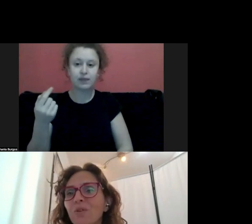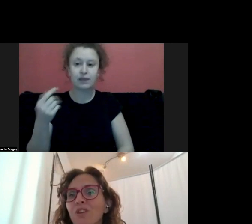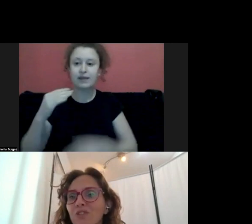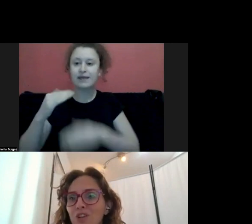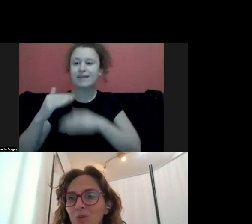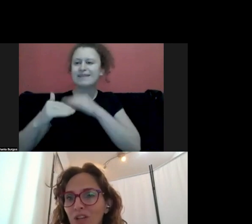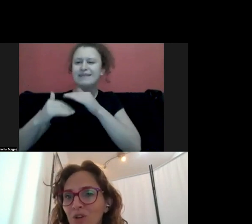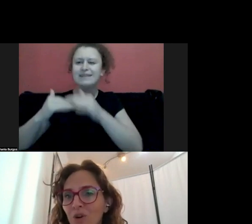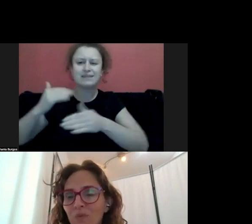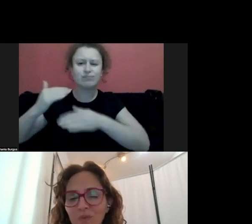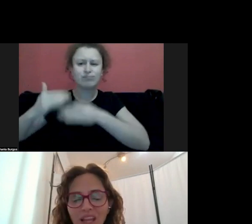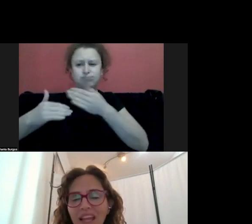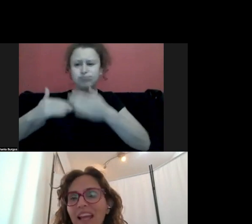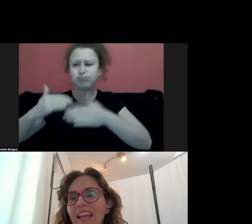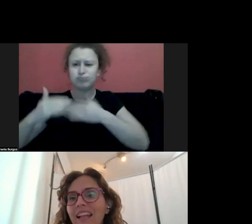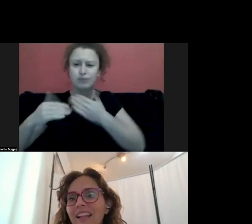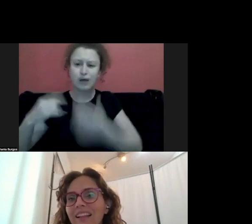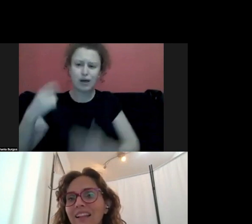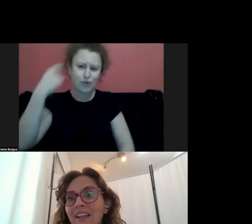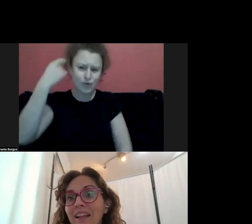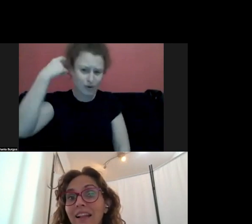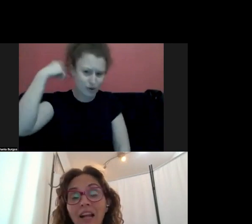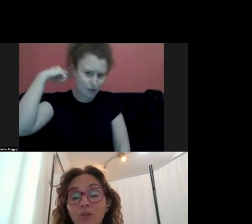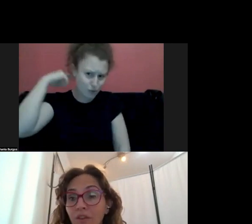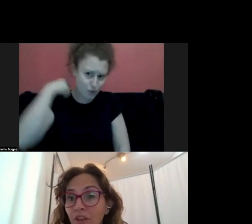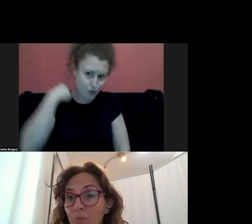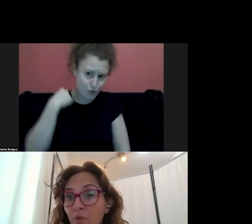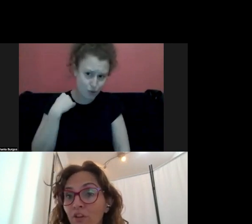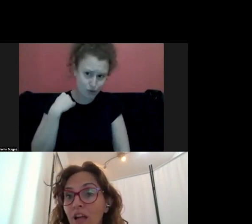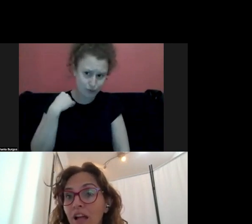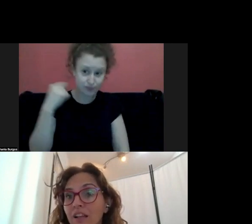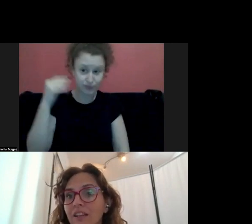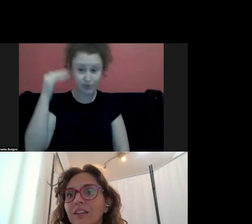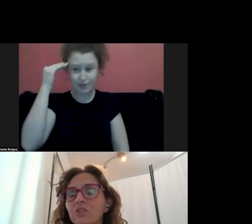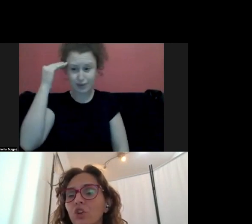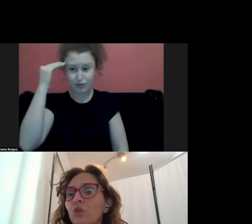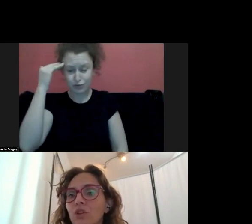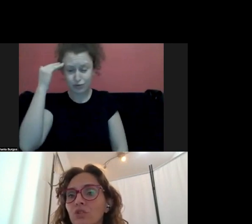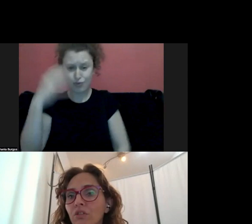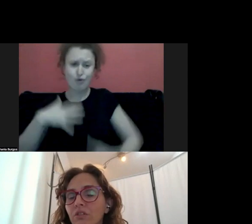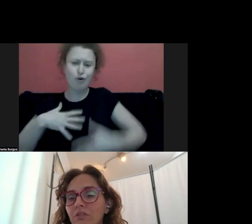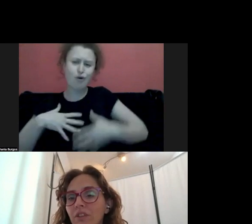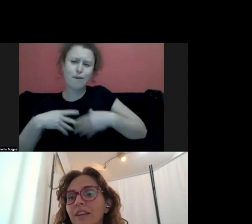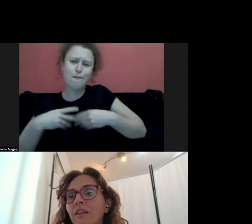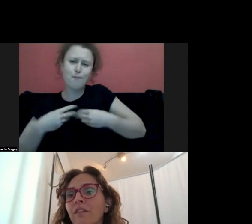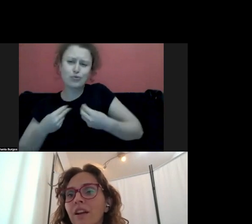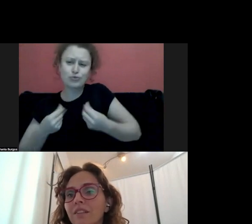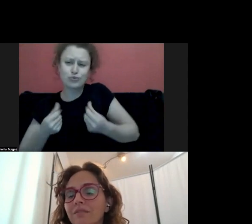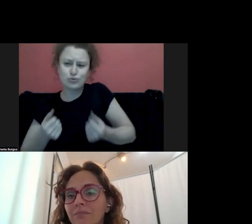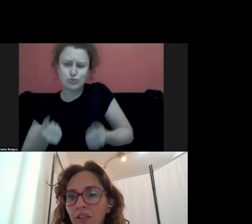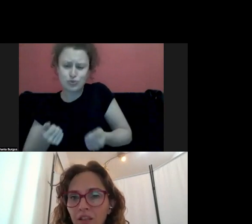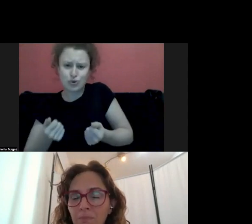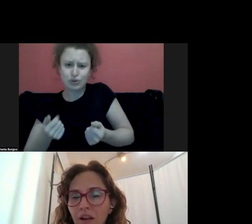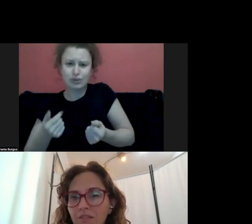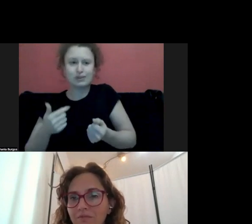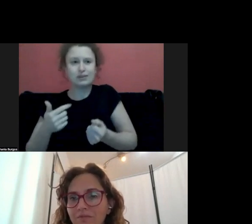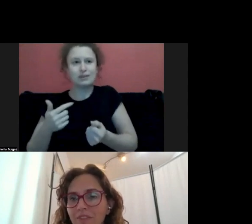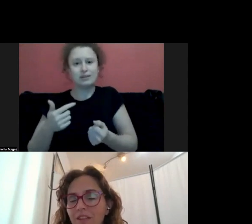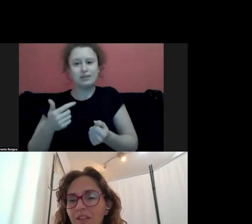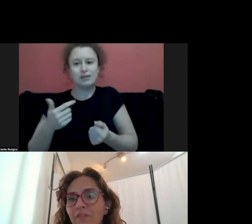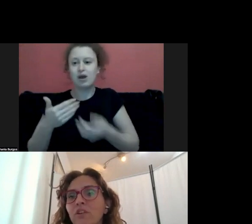la evolución del sueño, la concepción emocional, todo eso, la lactancia